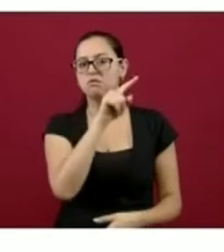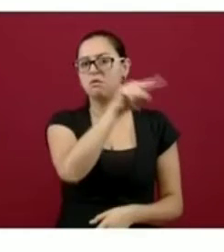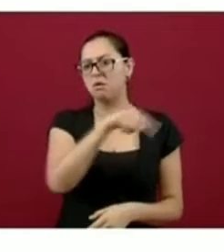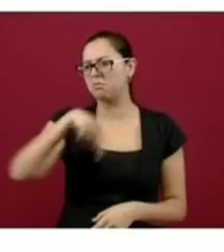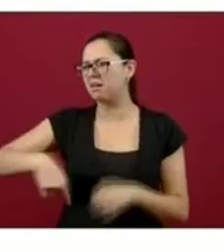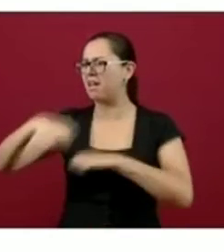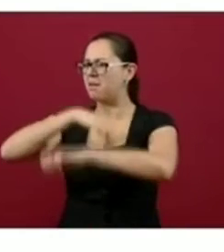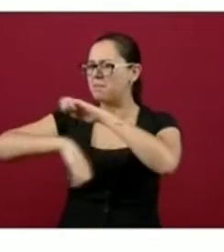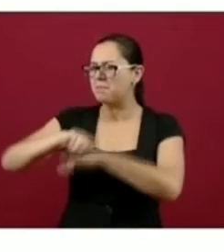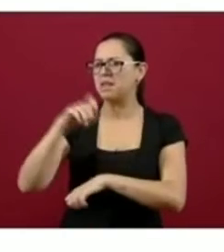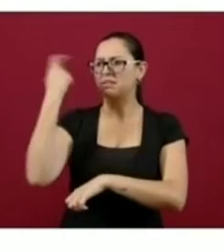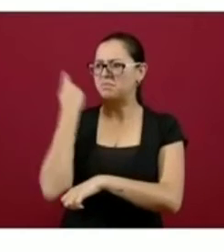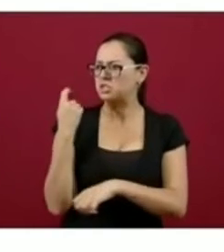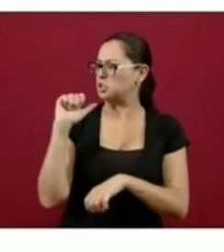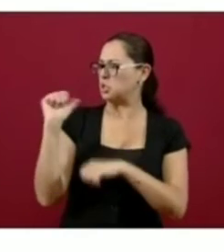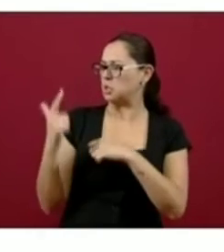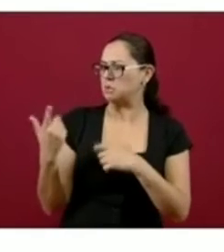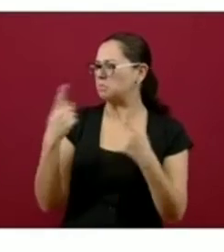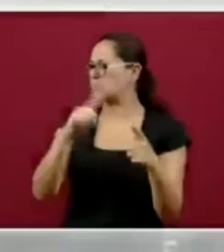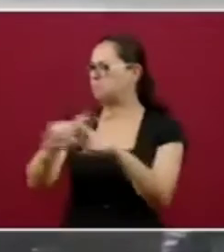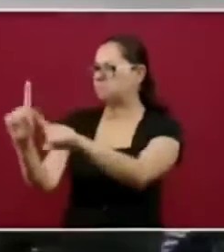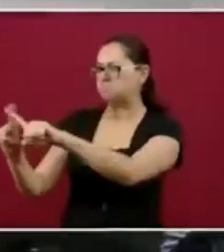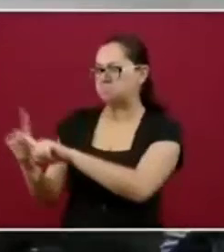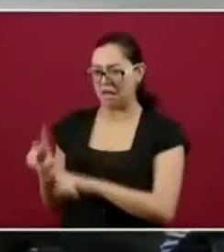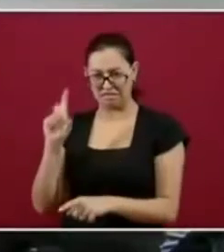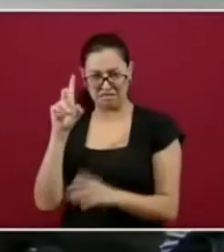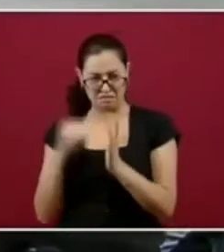tenga esa importancia por sí sola.